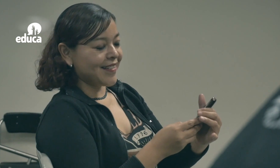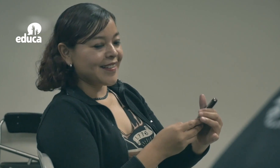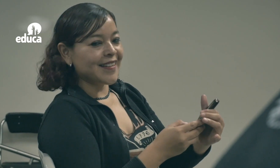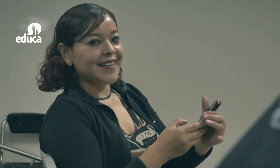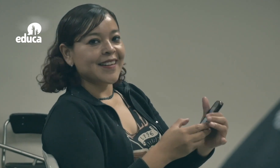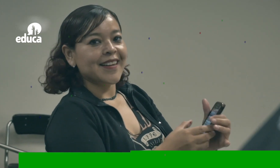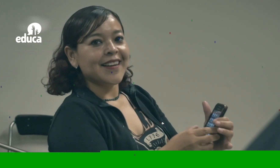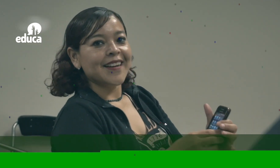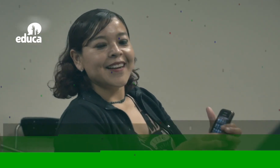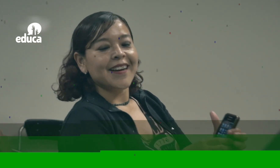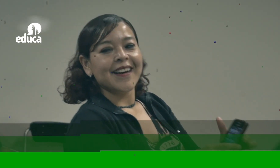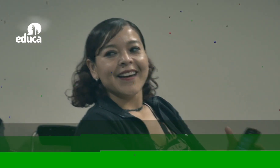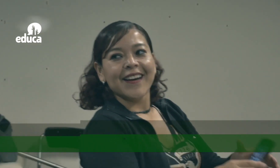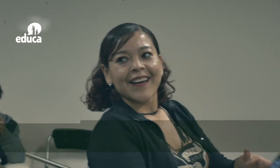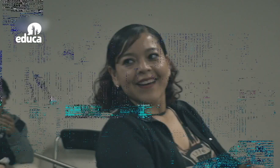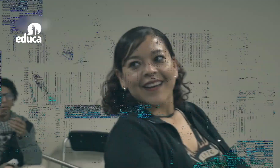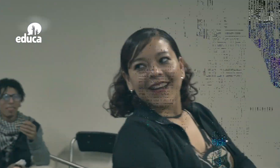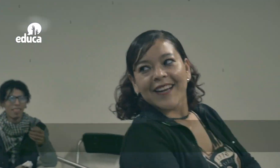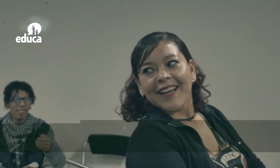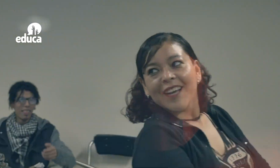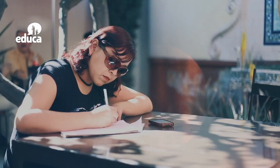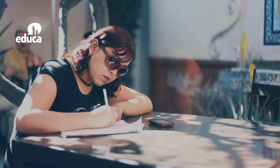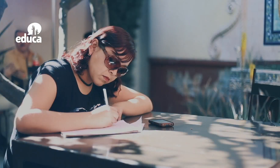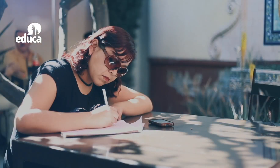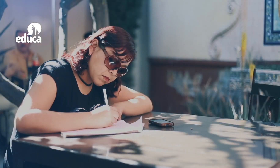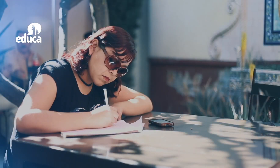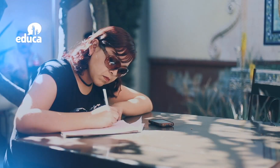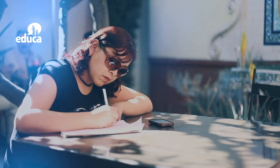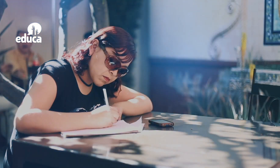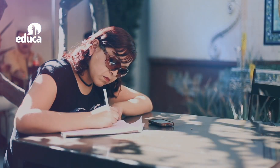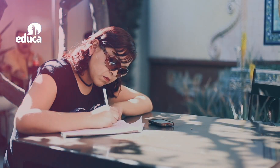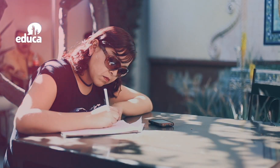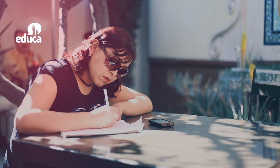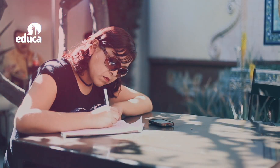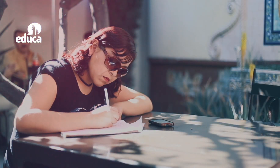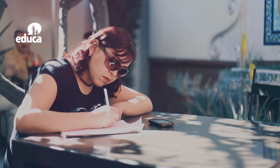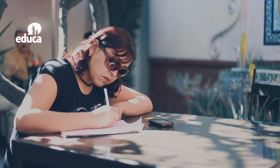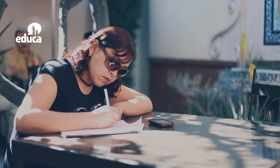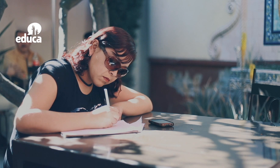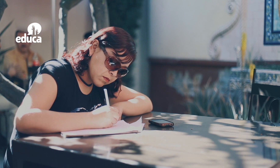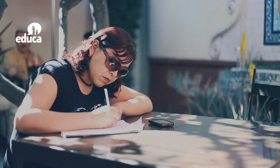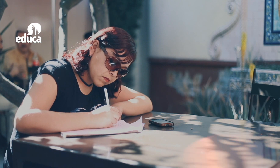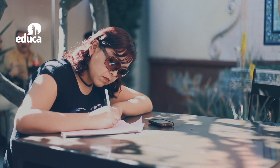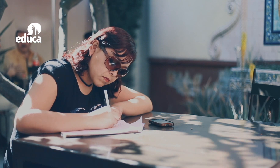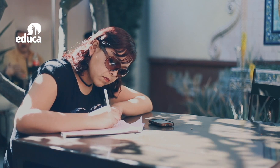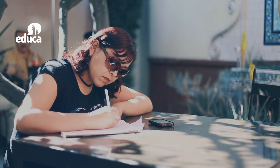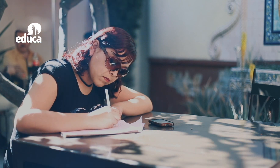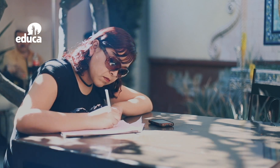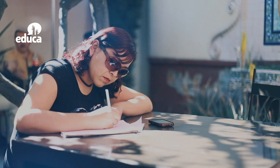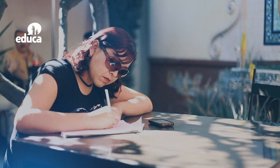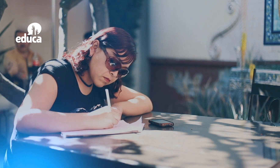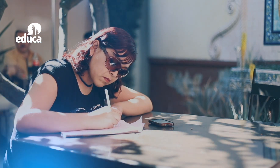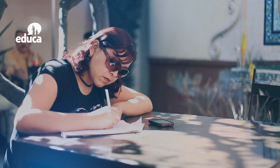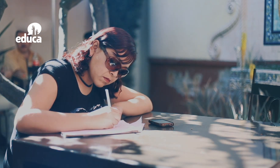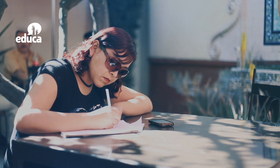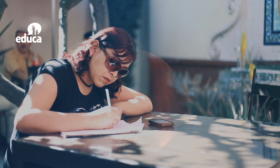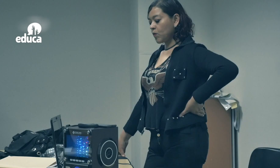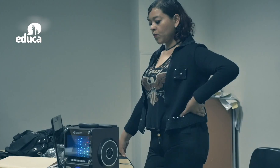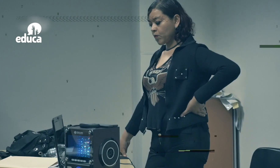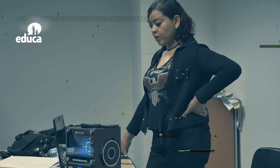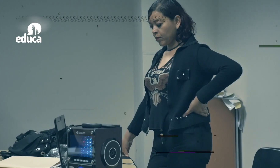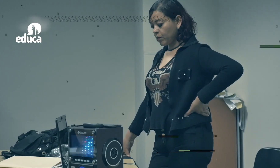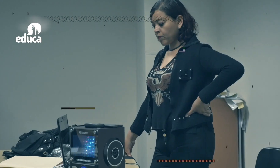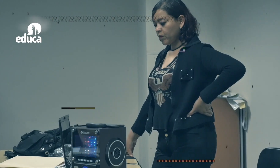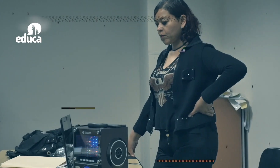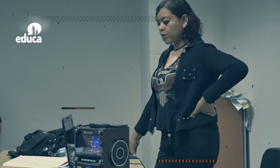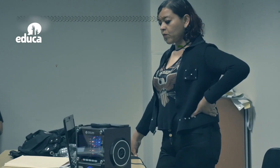nacimiento original, entre comillas, y el segundo que fue a partir de ese divorcio, un reencuentro conmigo, el descubrir el